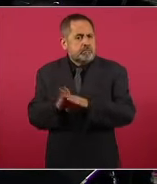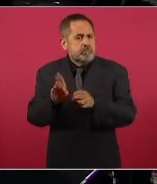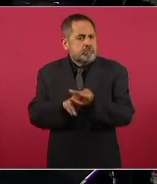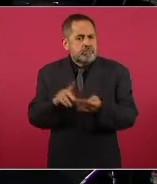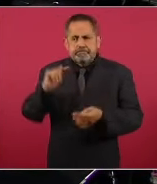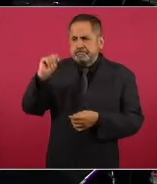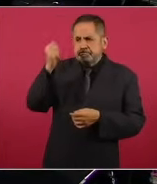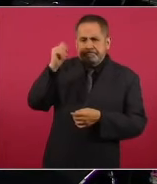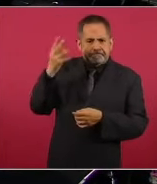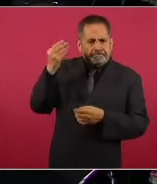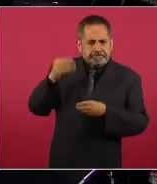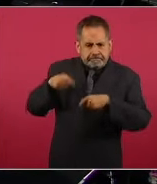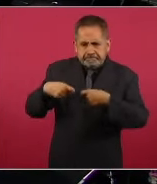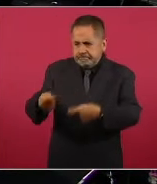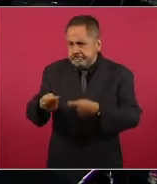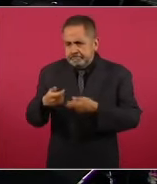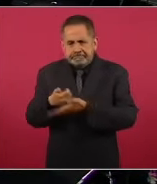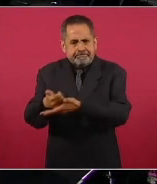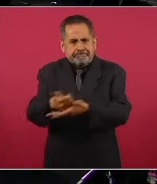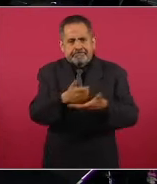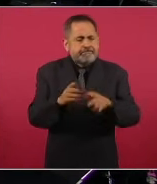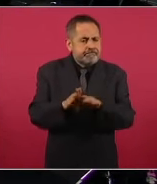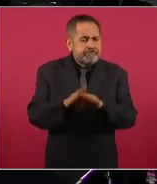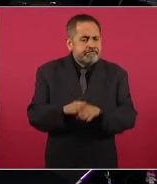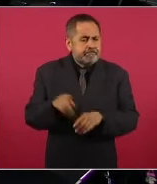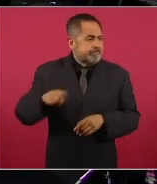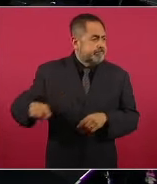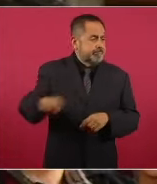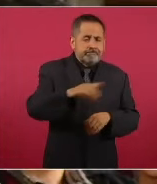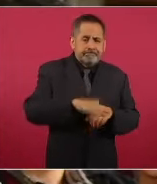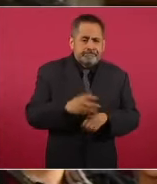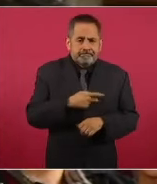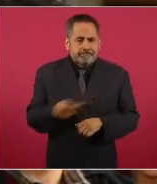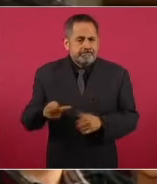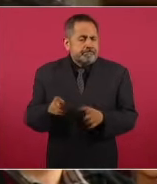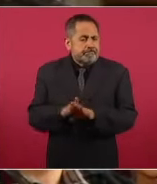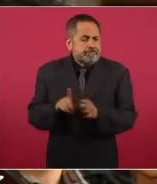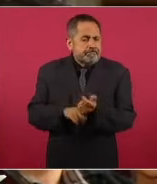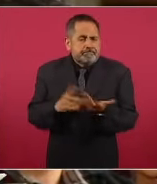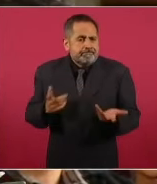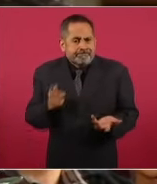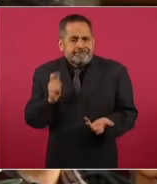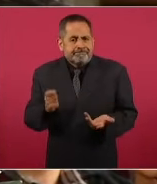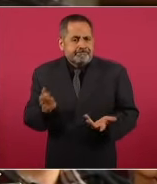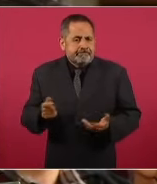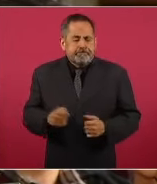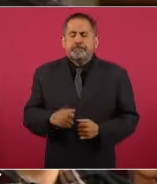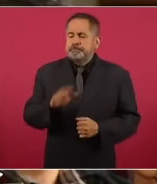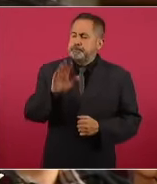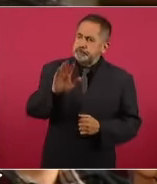a quienes lo necesitan, que es el sector más pobre de este país, a los campesinos? Y